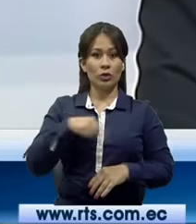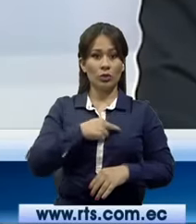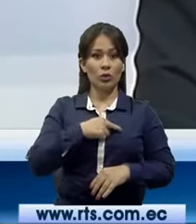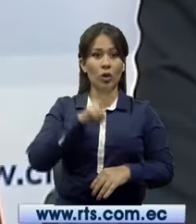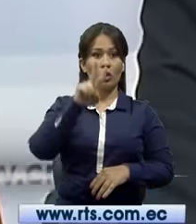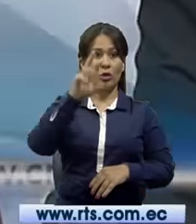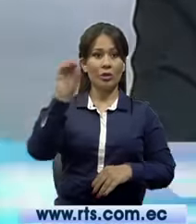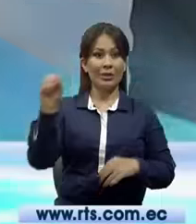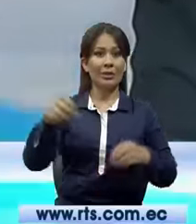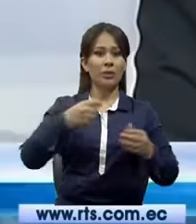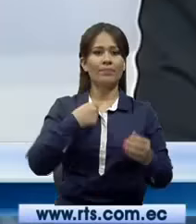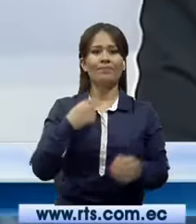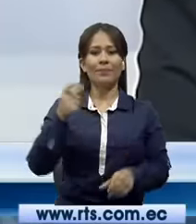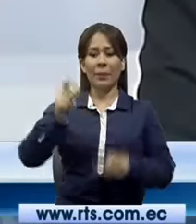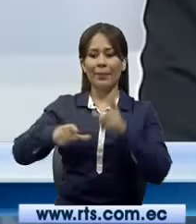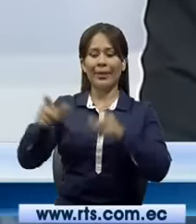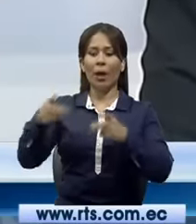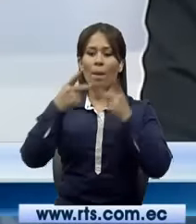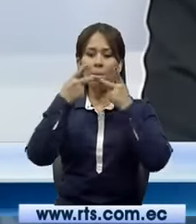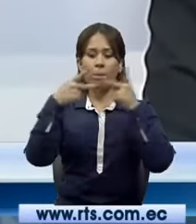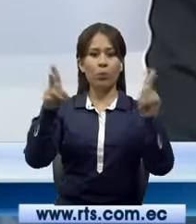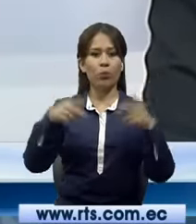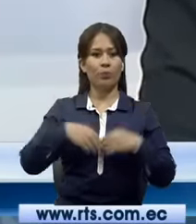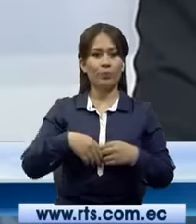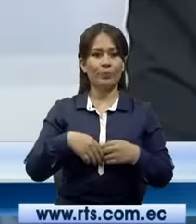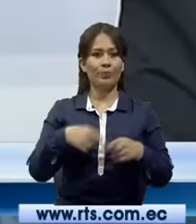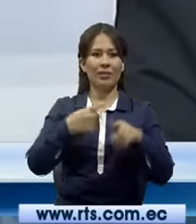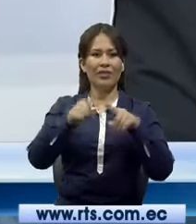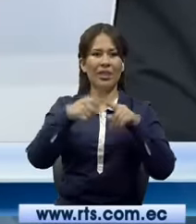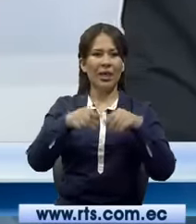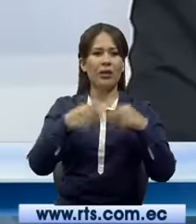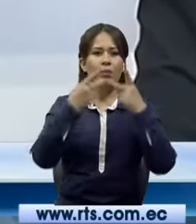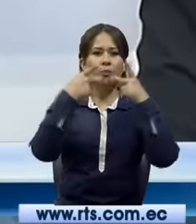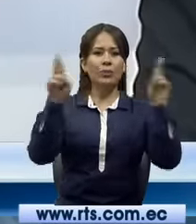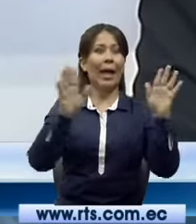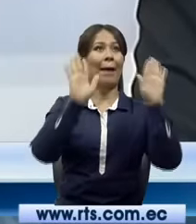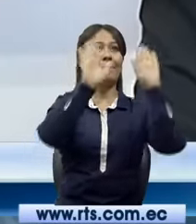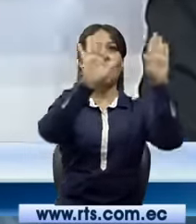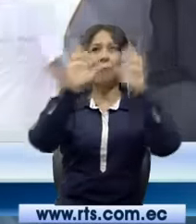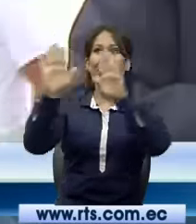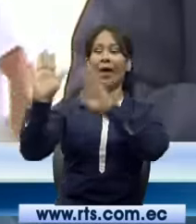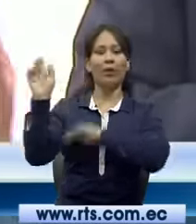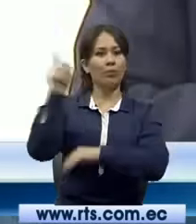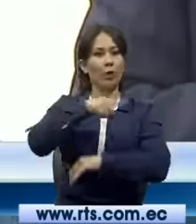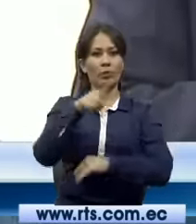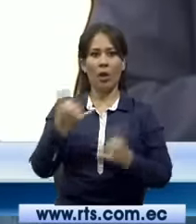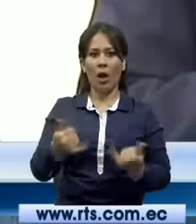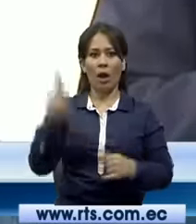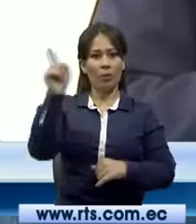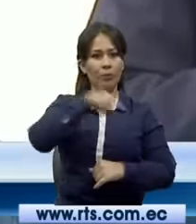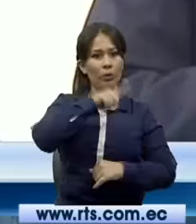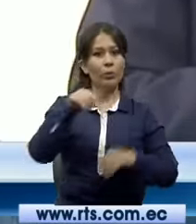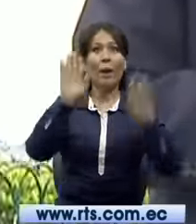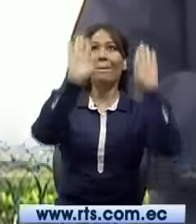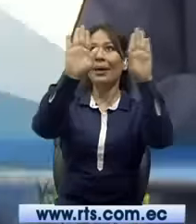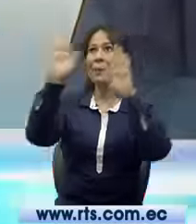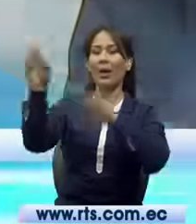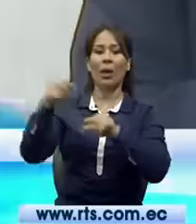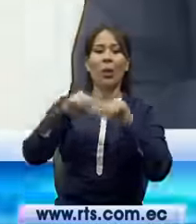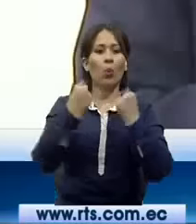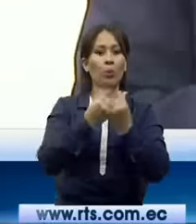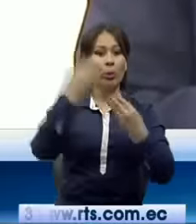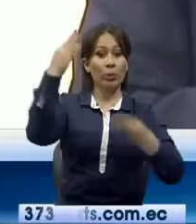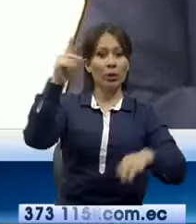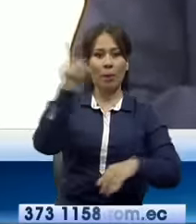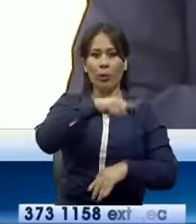200 vallas de diferentes organizaciones políticas, de diferentes precandidatos como tal. Por otro lado, el titular del Consejo Nacional